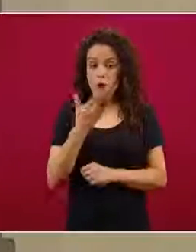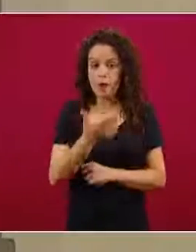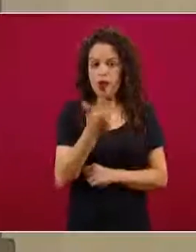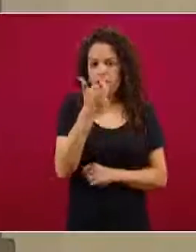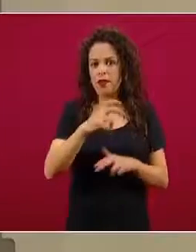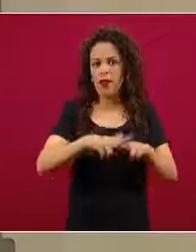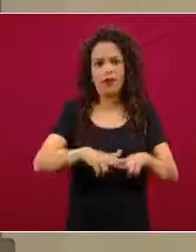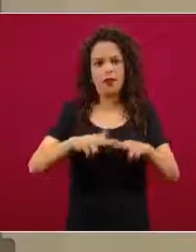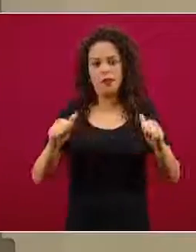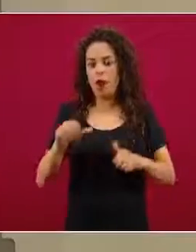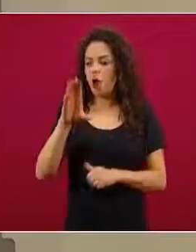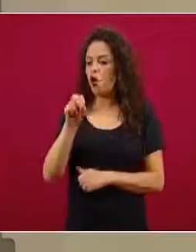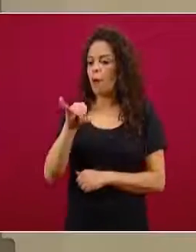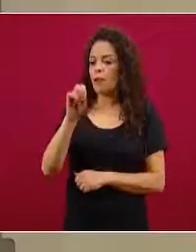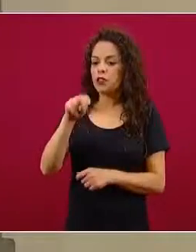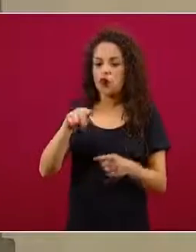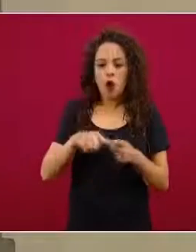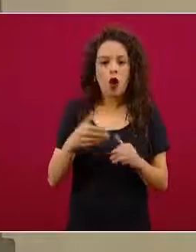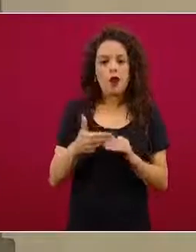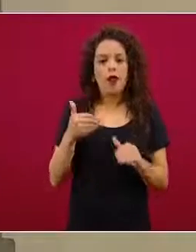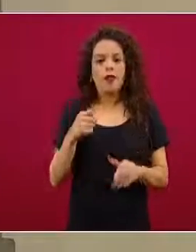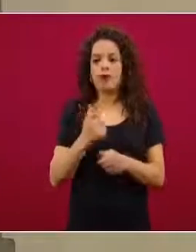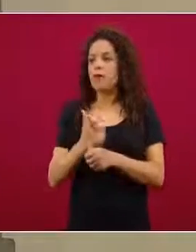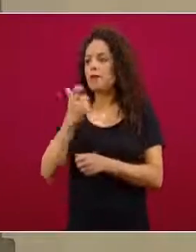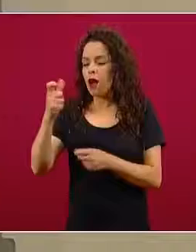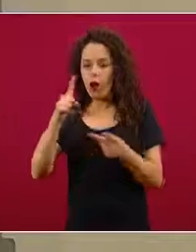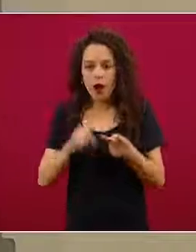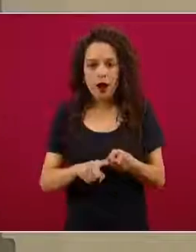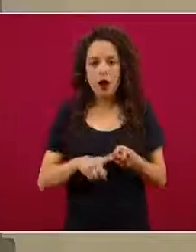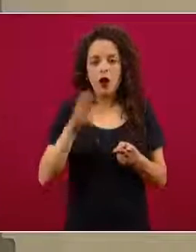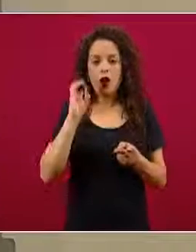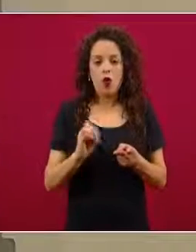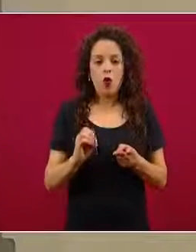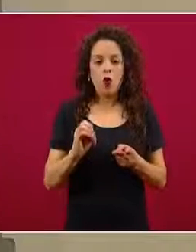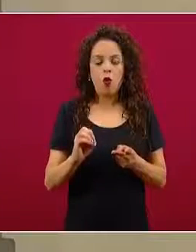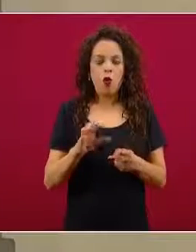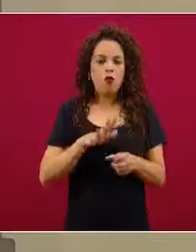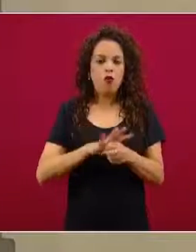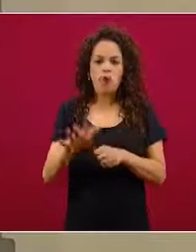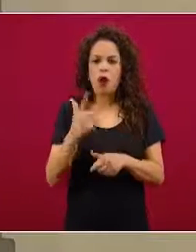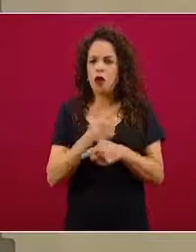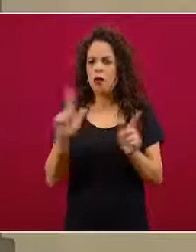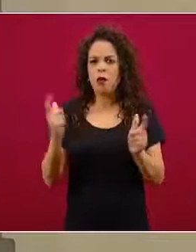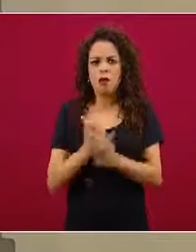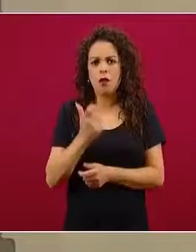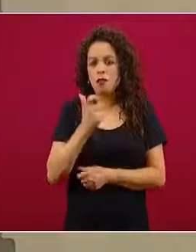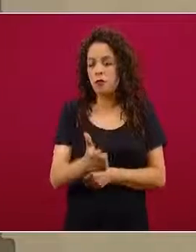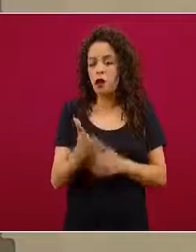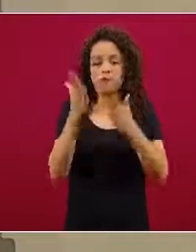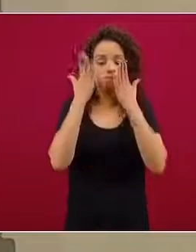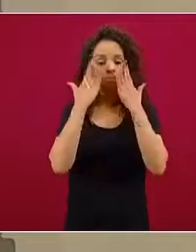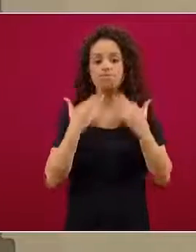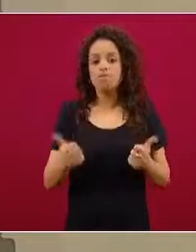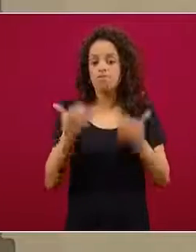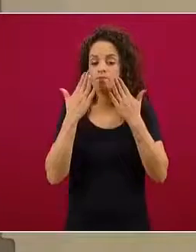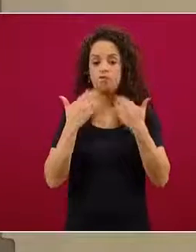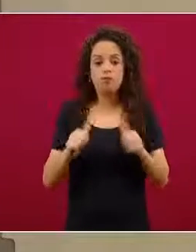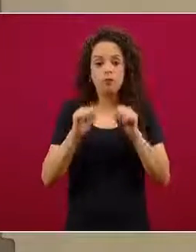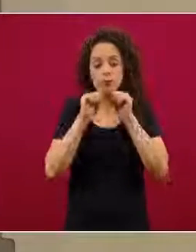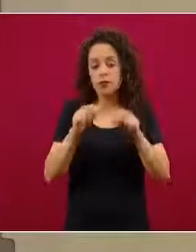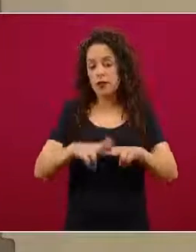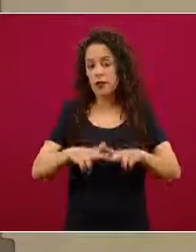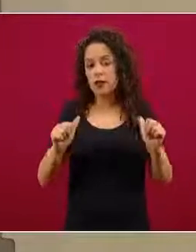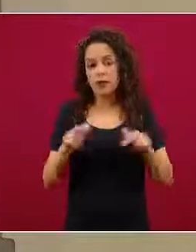ni comisiones ni ningún tipo de pago por fuera, nada ni